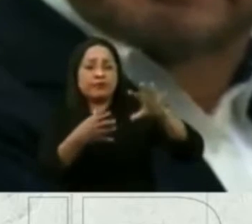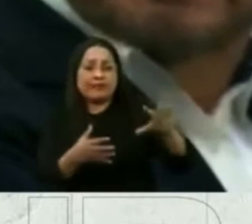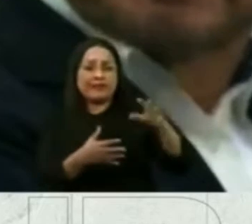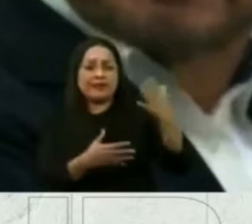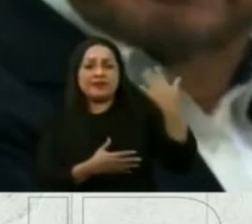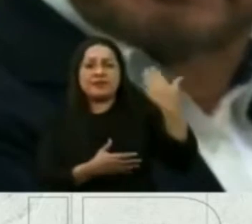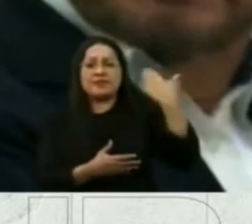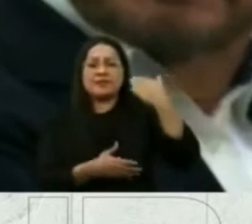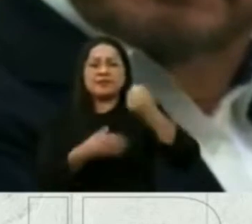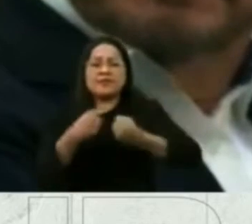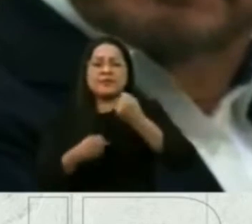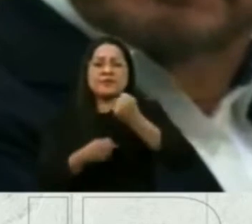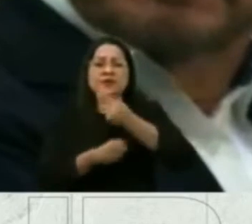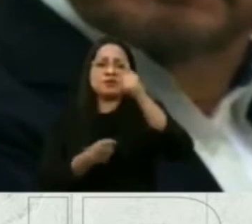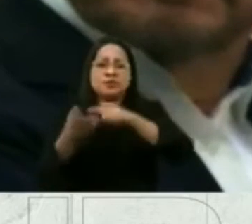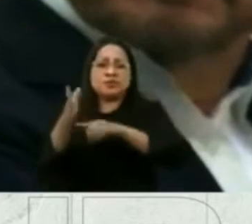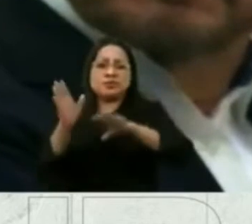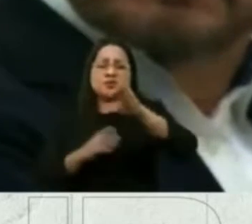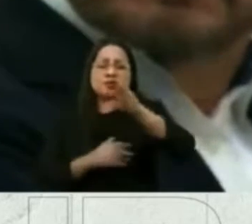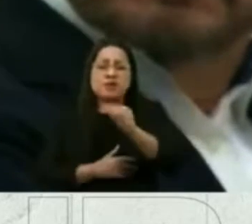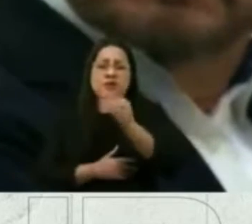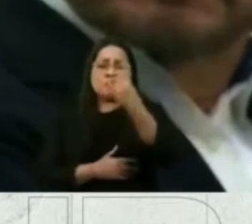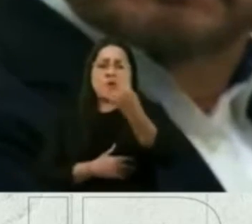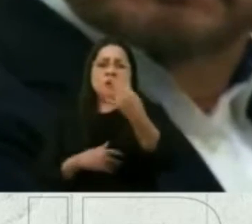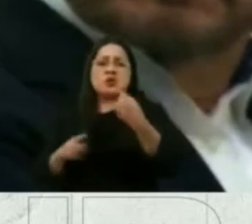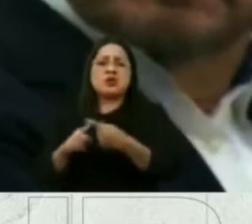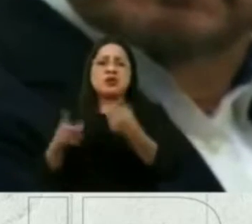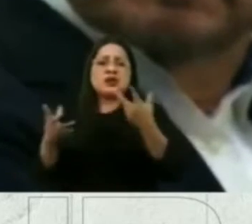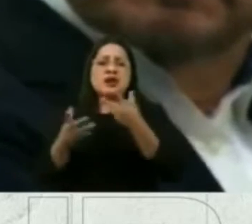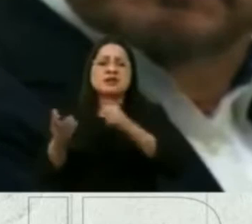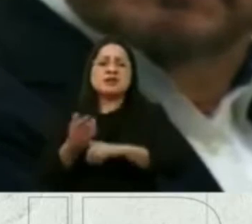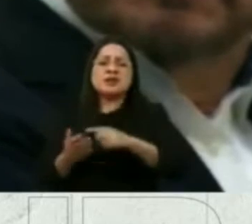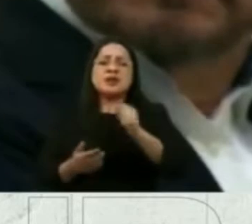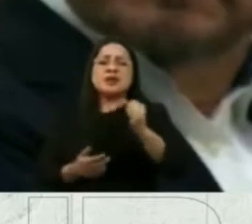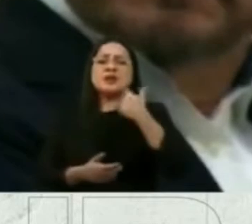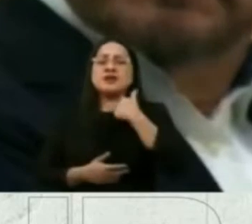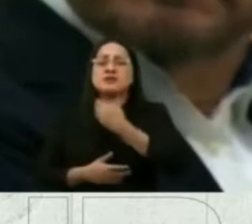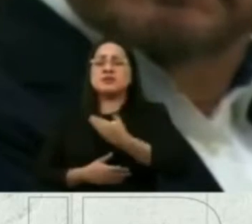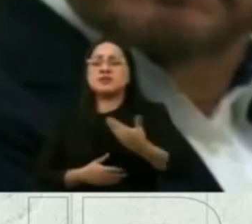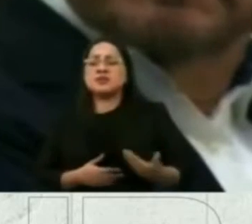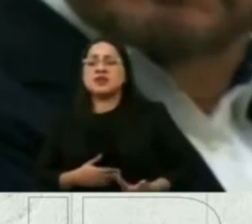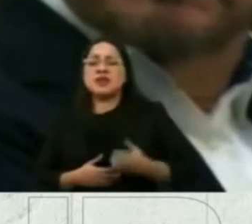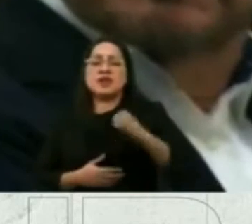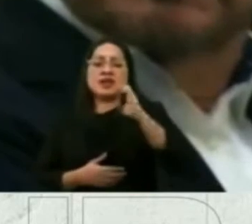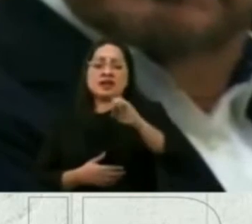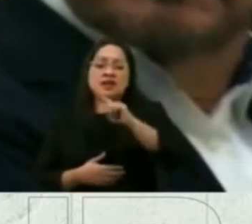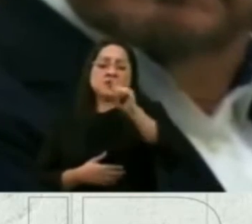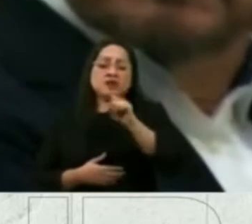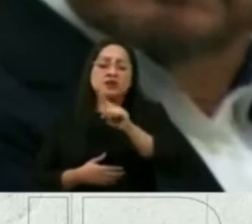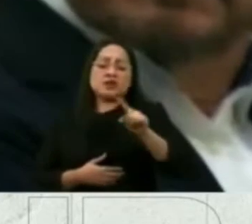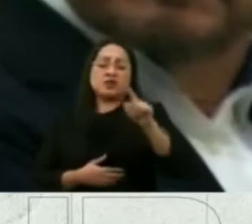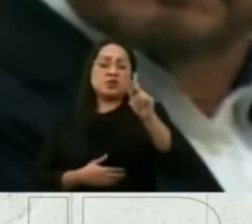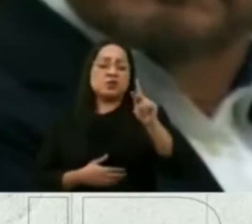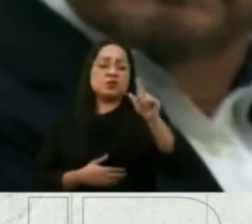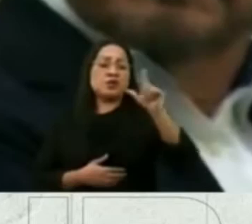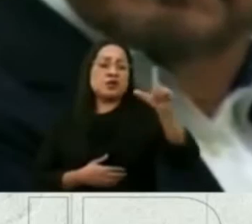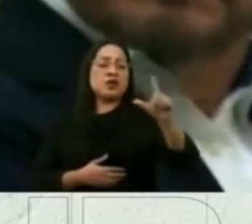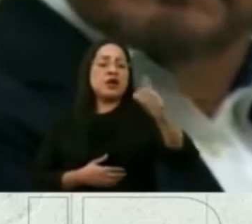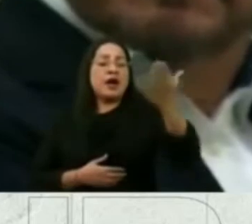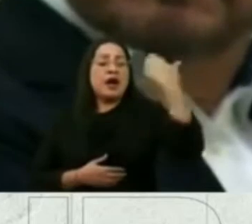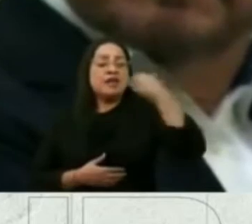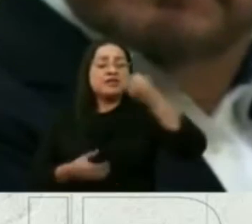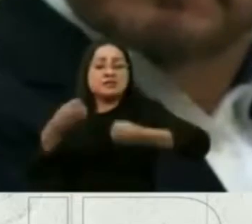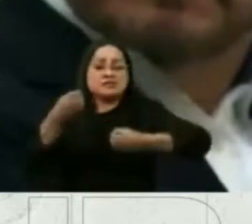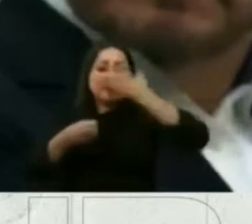la reforma de 1994 propiciada por el presidente Zedillo, que pasó de 26 ministros a 11 en un proceso de